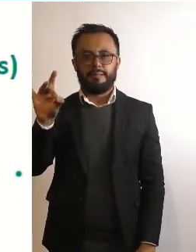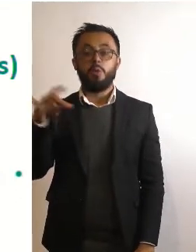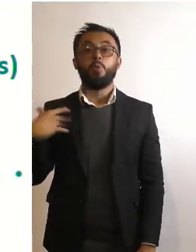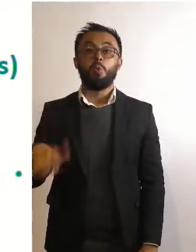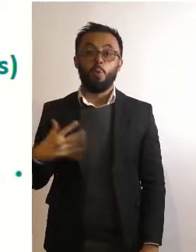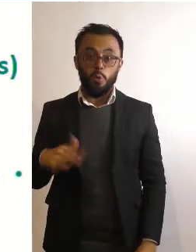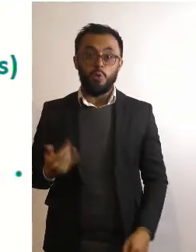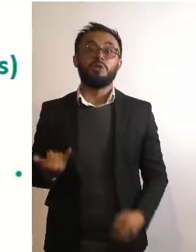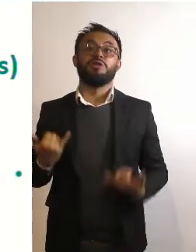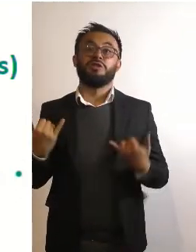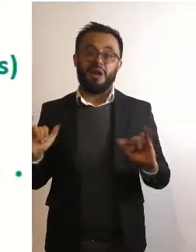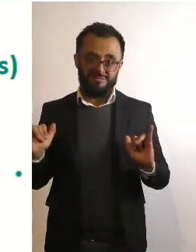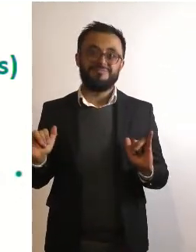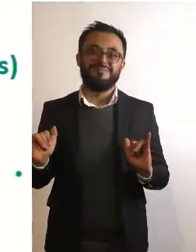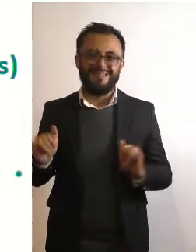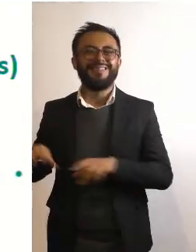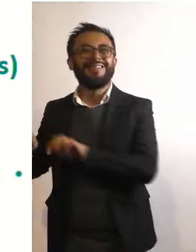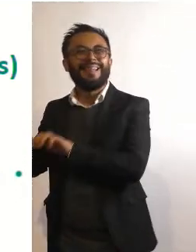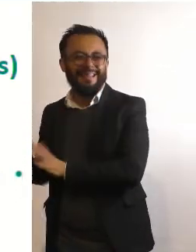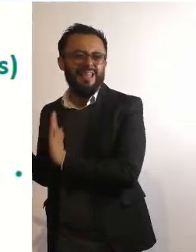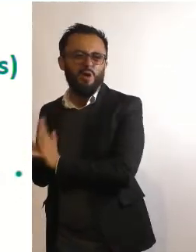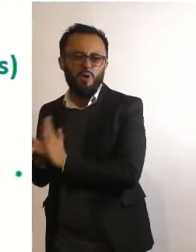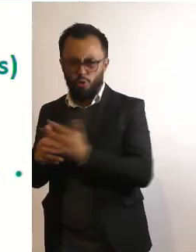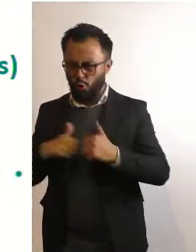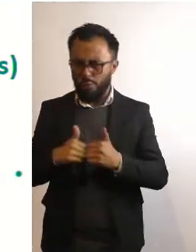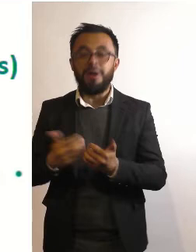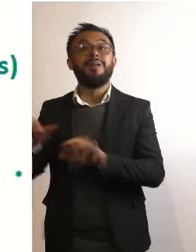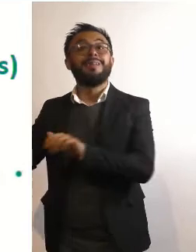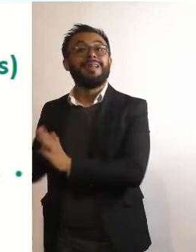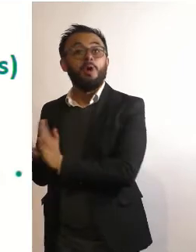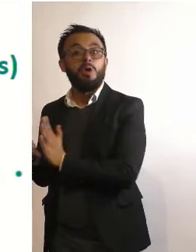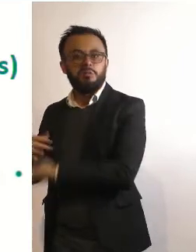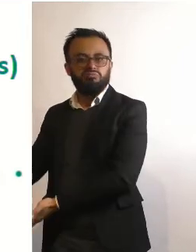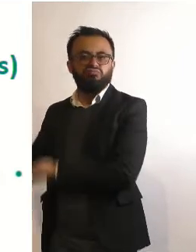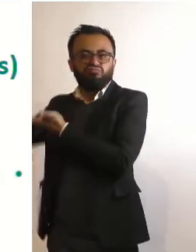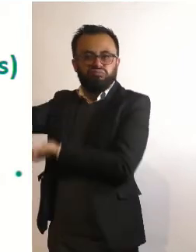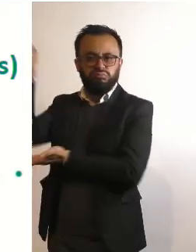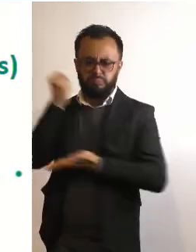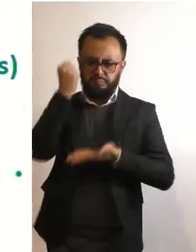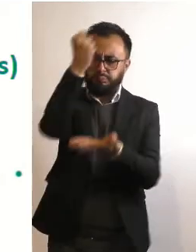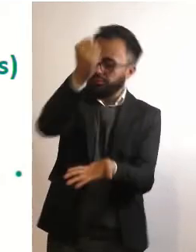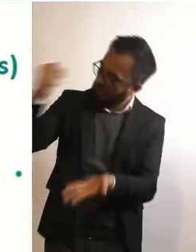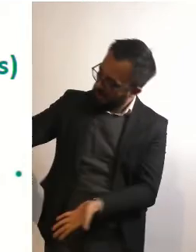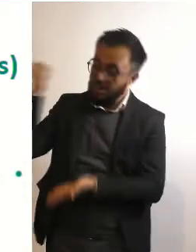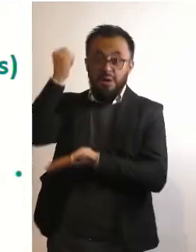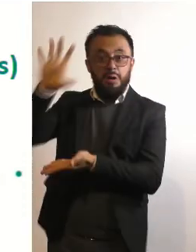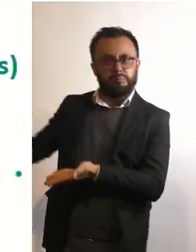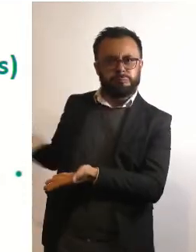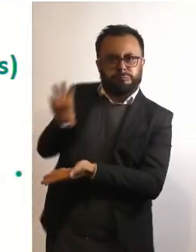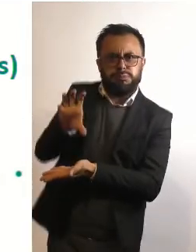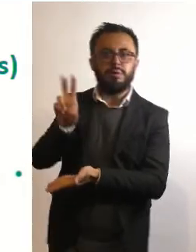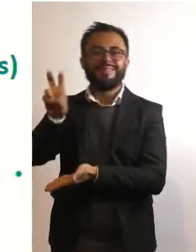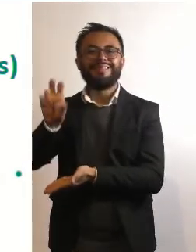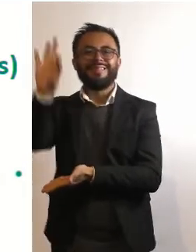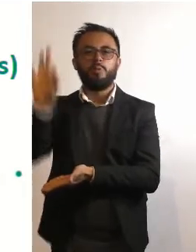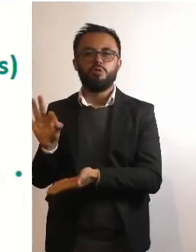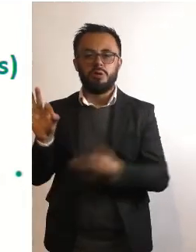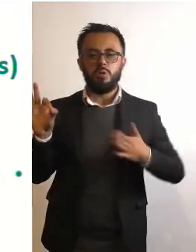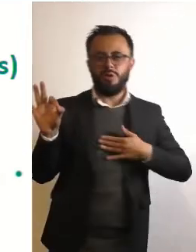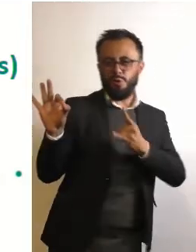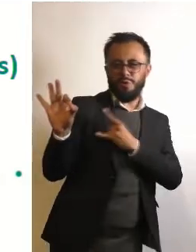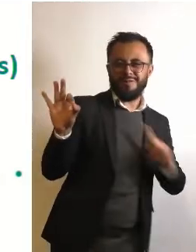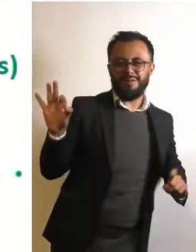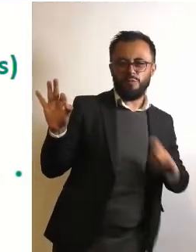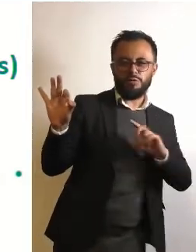Secretaría de Educación otorga un 70% del valor de la matrícula y la universidad asume un 30% del valor